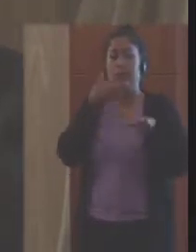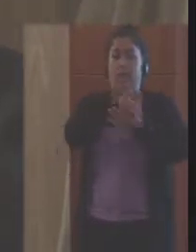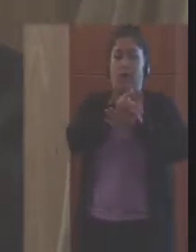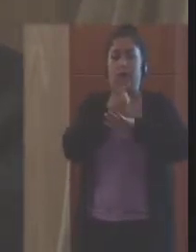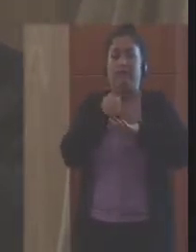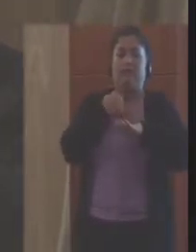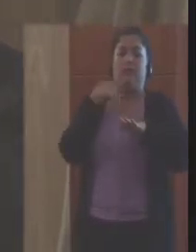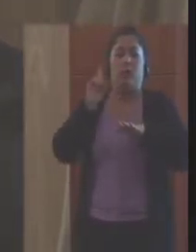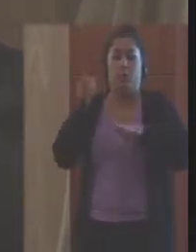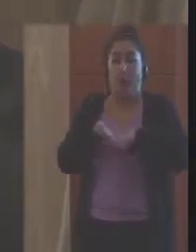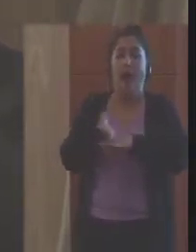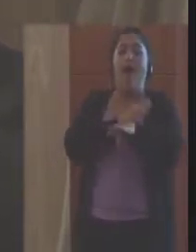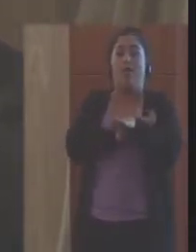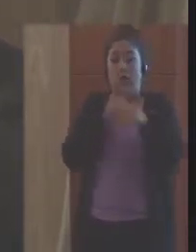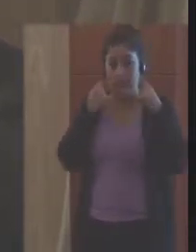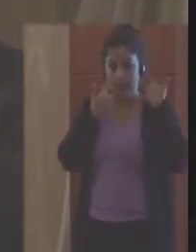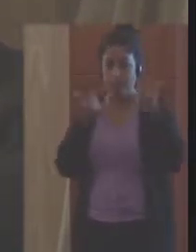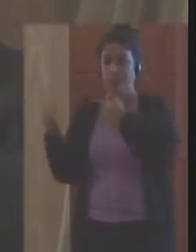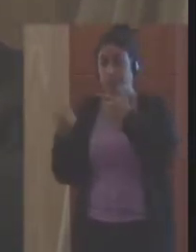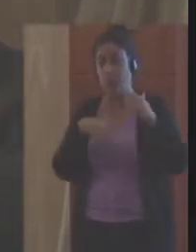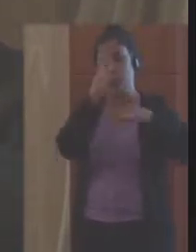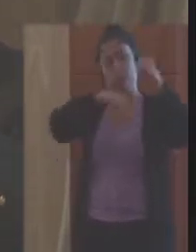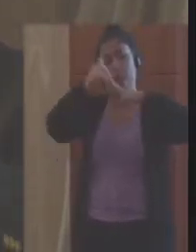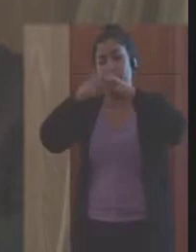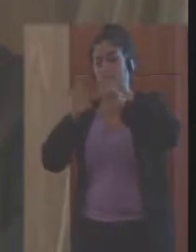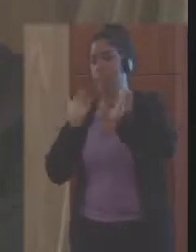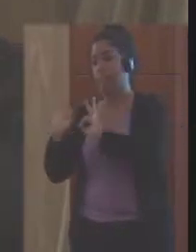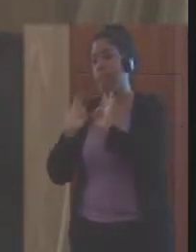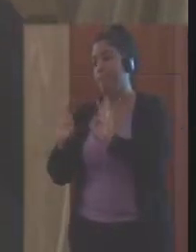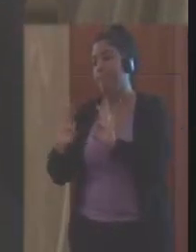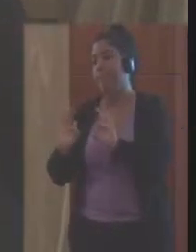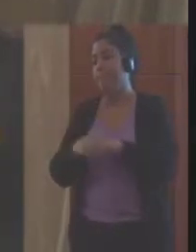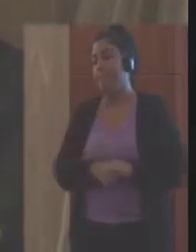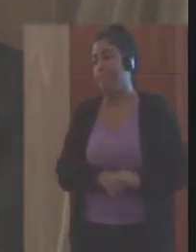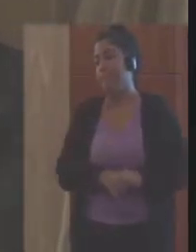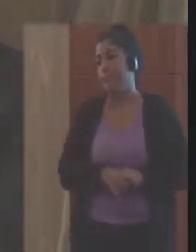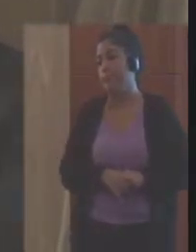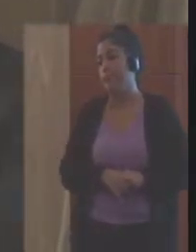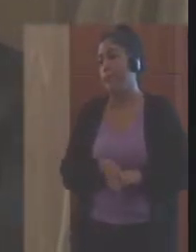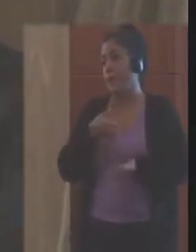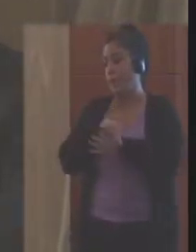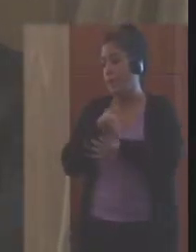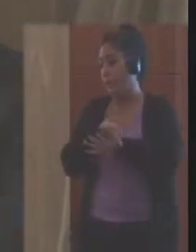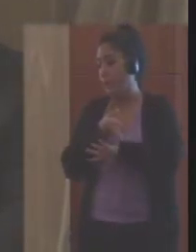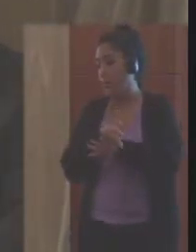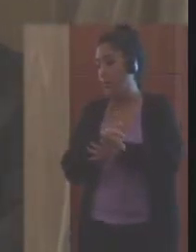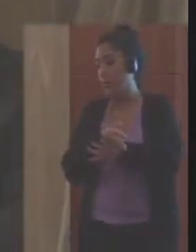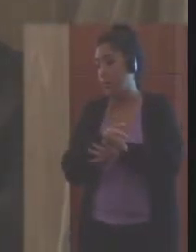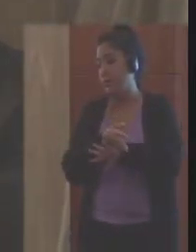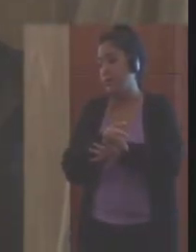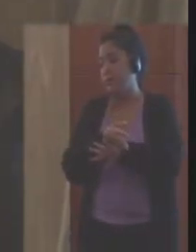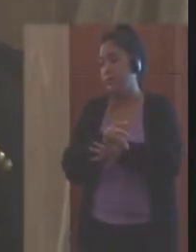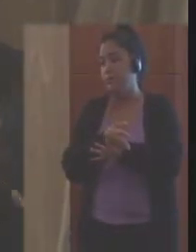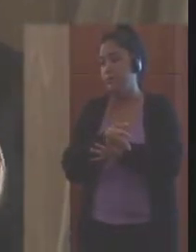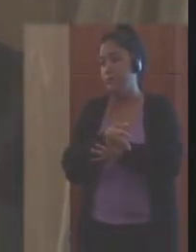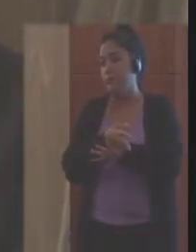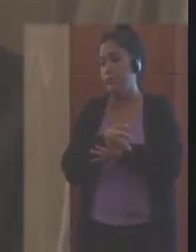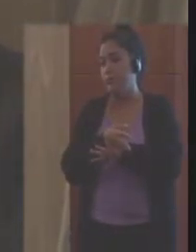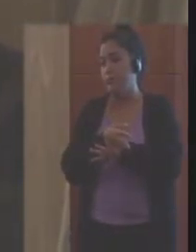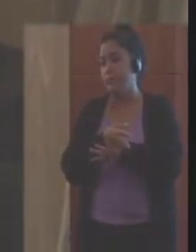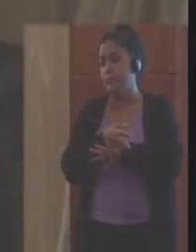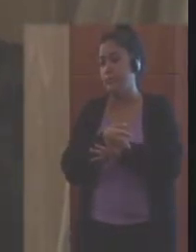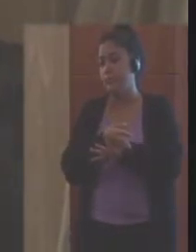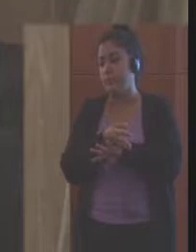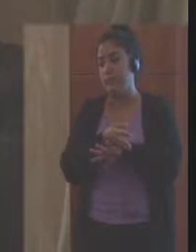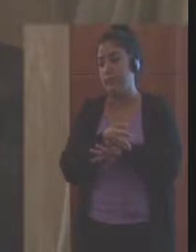So, for construcción. example, the size of Entonces, your por ejemplo, rebars are determined by how many se stories the determina building will el have. tamaño Also, de las question